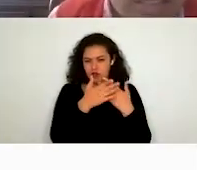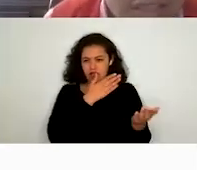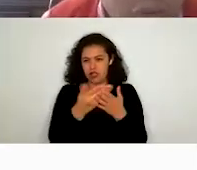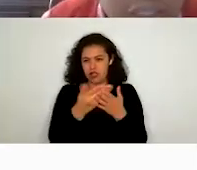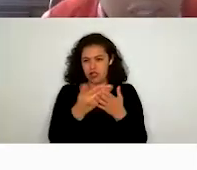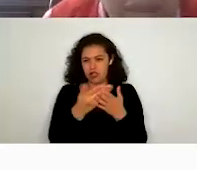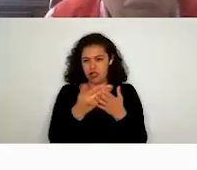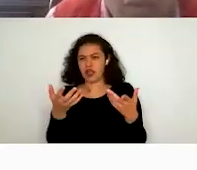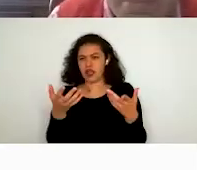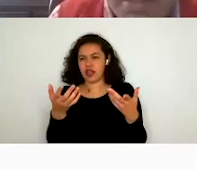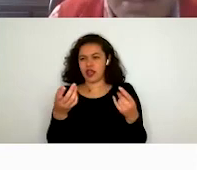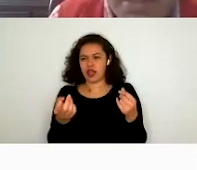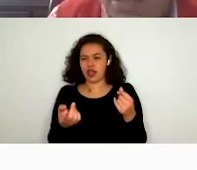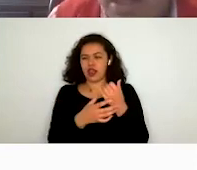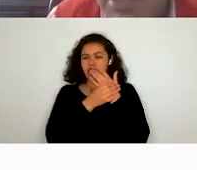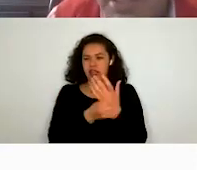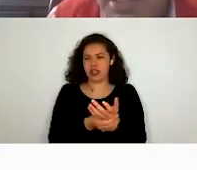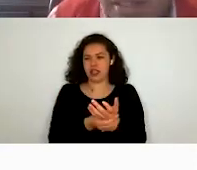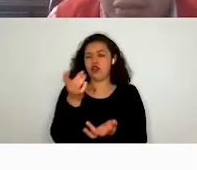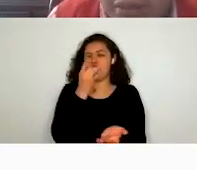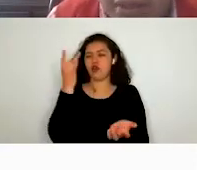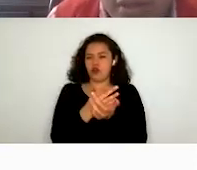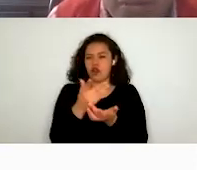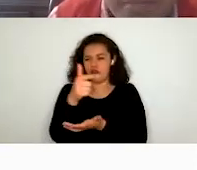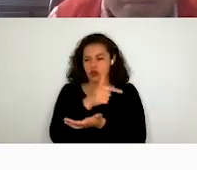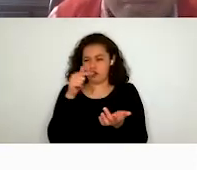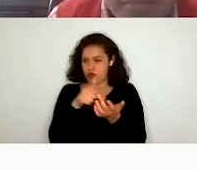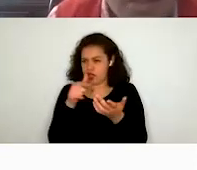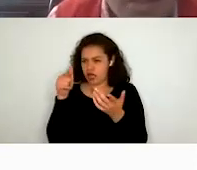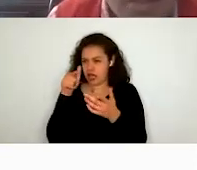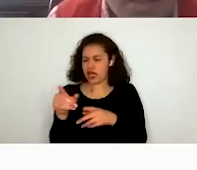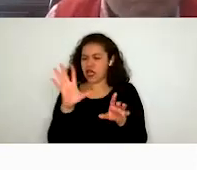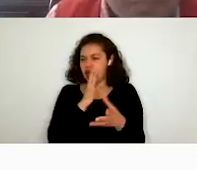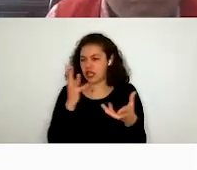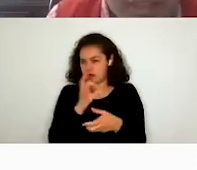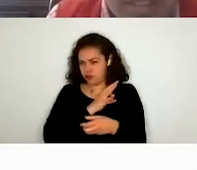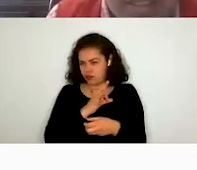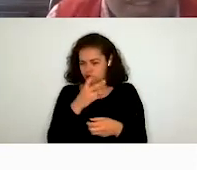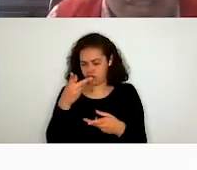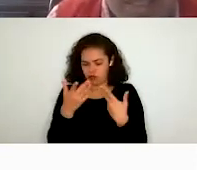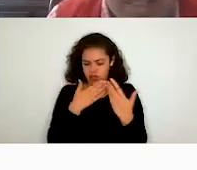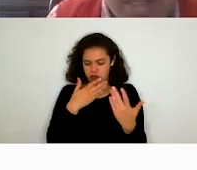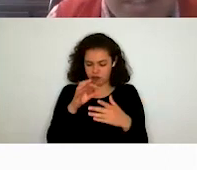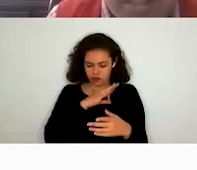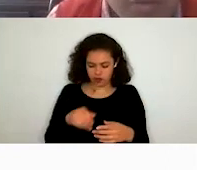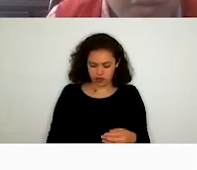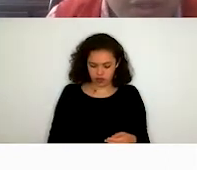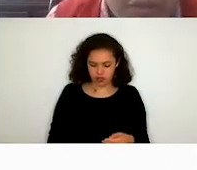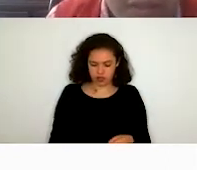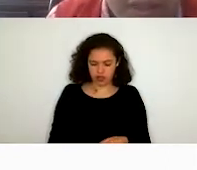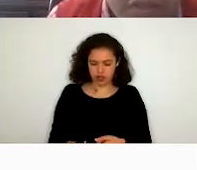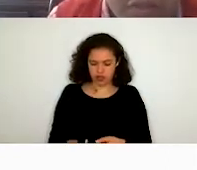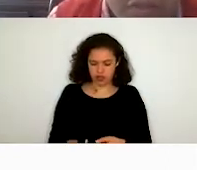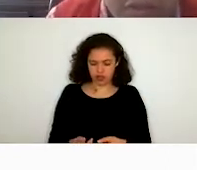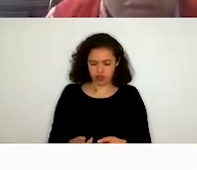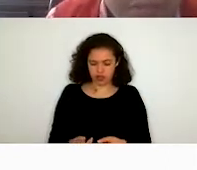se circunscribe únicamente en las instalaciones del inmueble, ¿de acuerdo? En este caso, del restaurante Epsilon Pim, ubicado